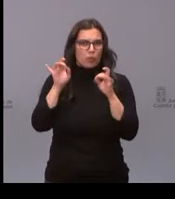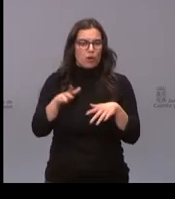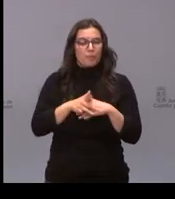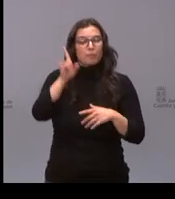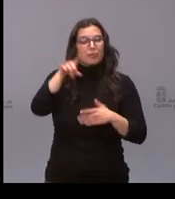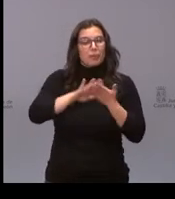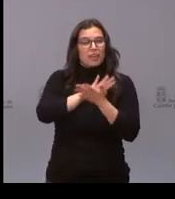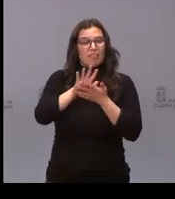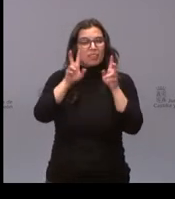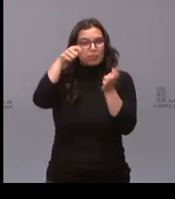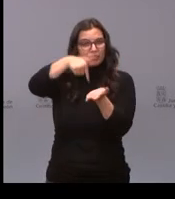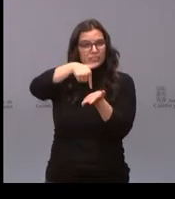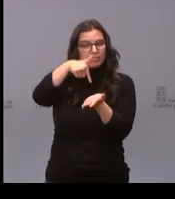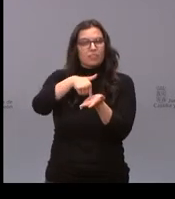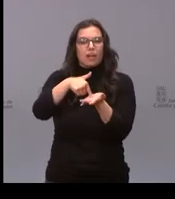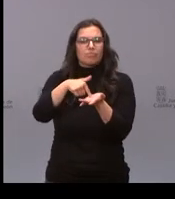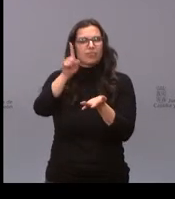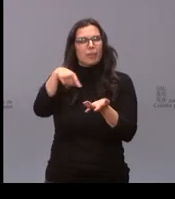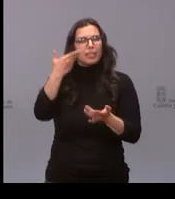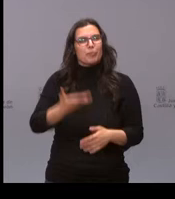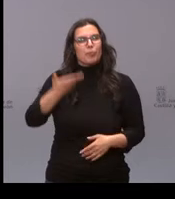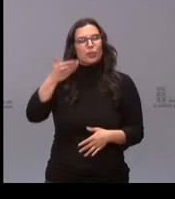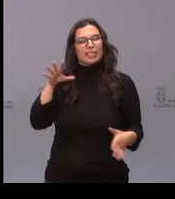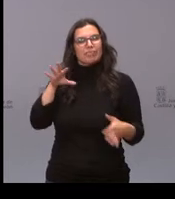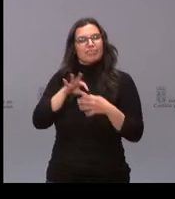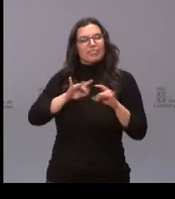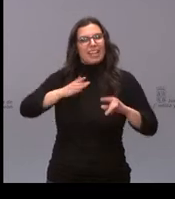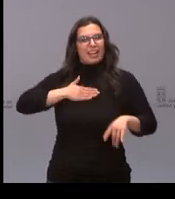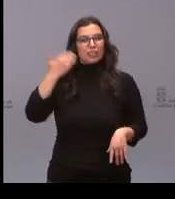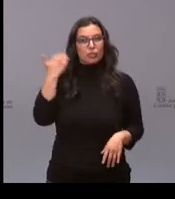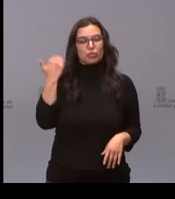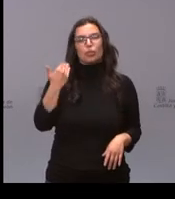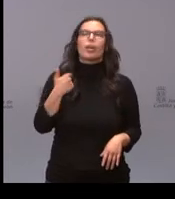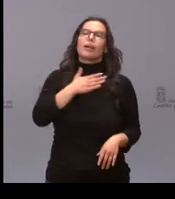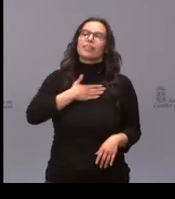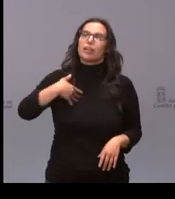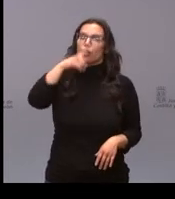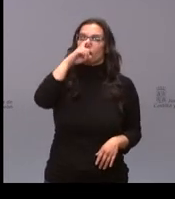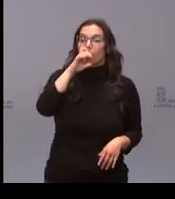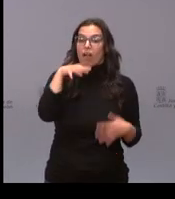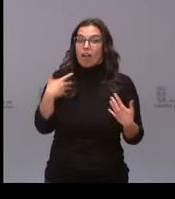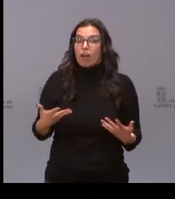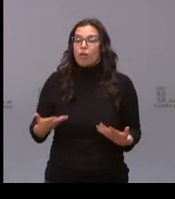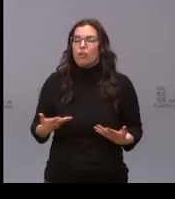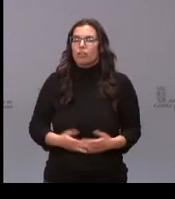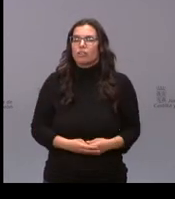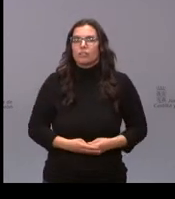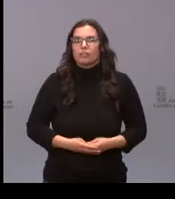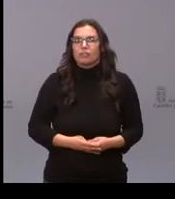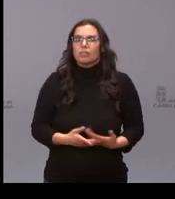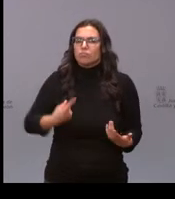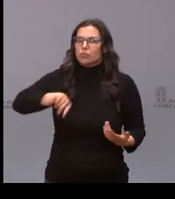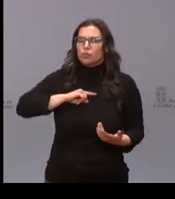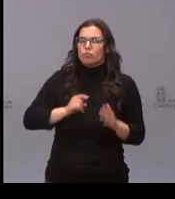especialmente es simbólico en Soria, quiero recordar en estos momentos que